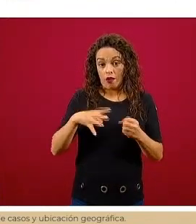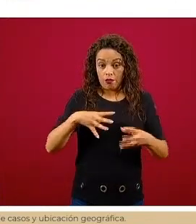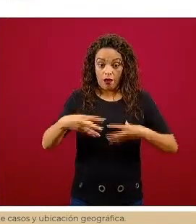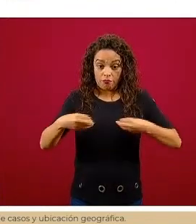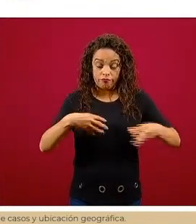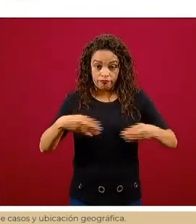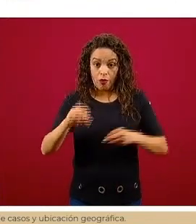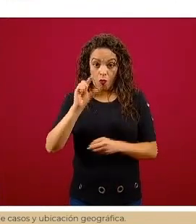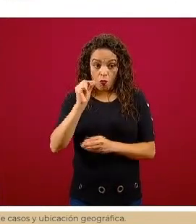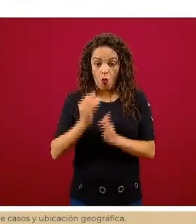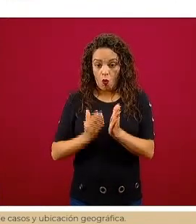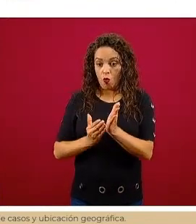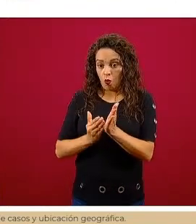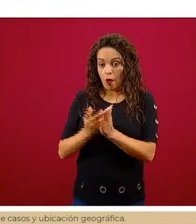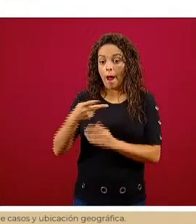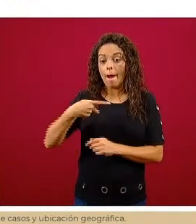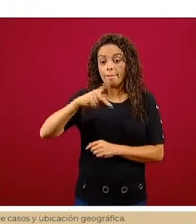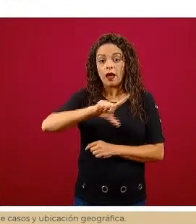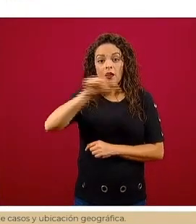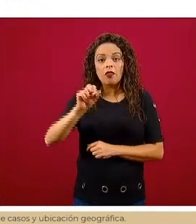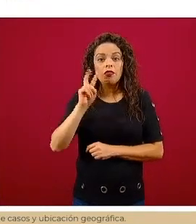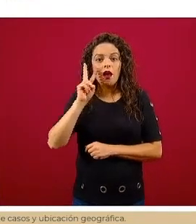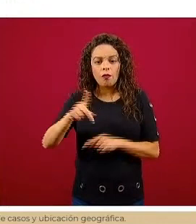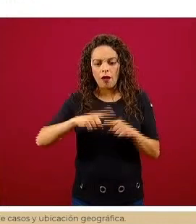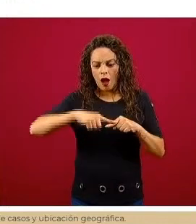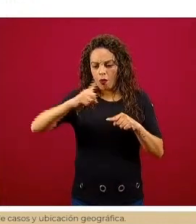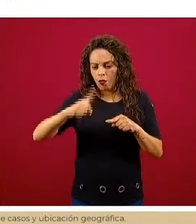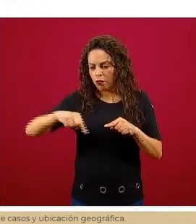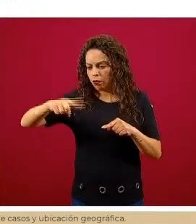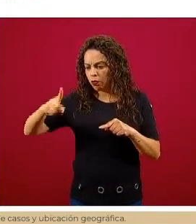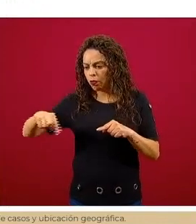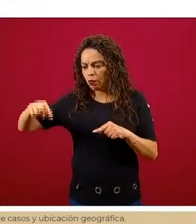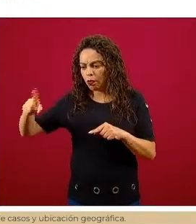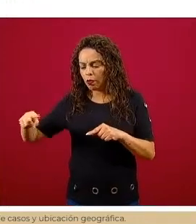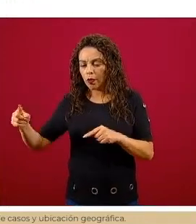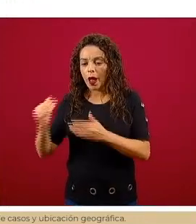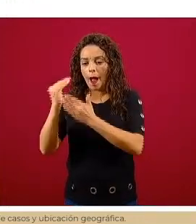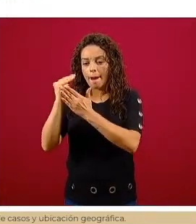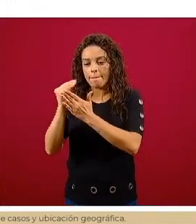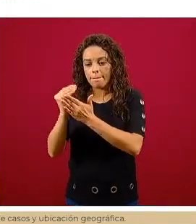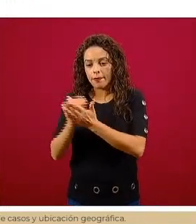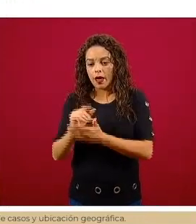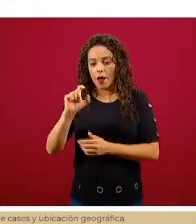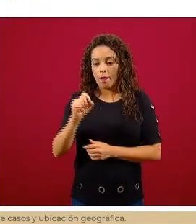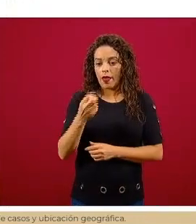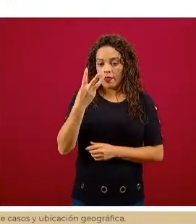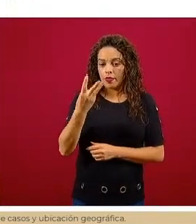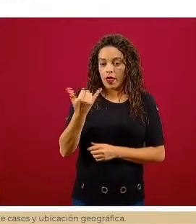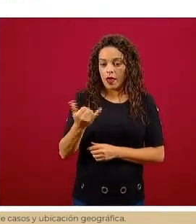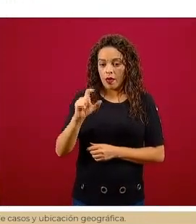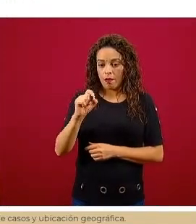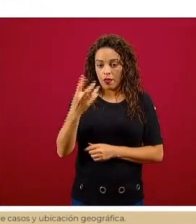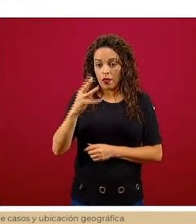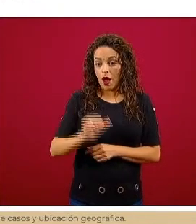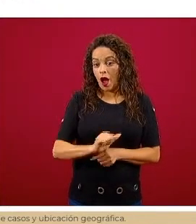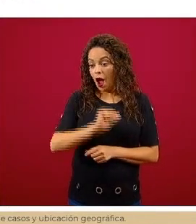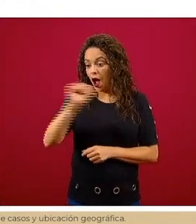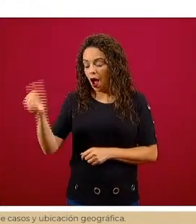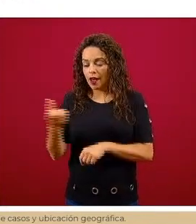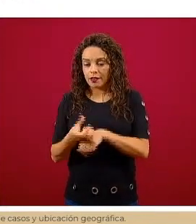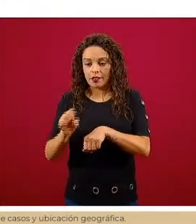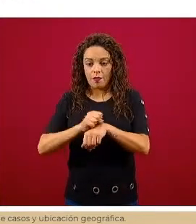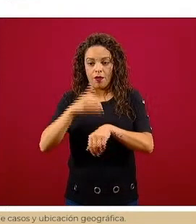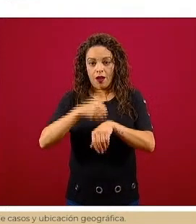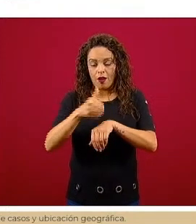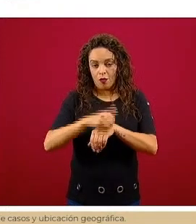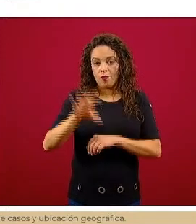luego a medida de ondas va disminuyendo desde la semana 23 y 24 y hasta la semana 30. Podemos ver que todos los